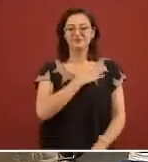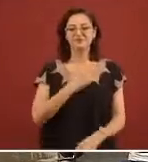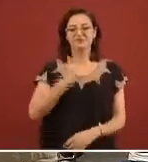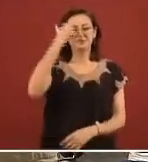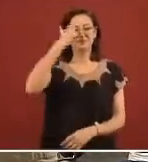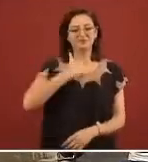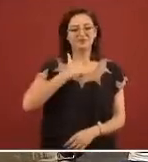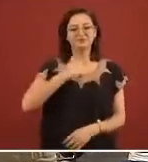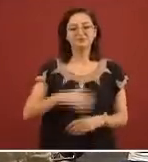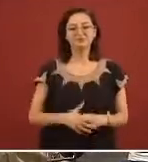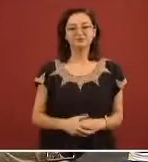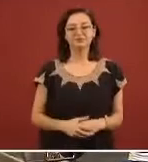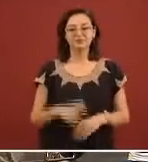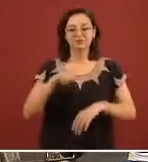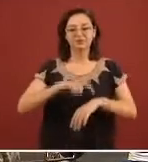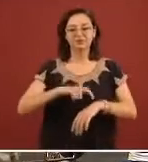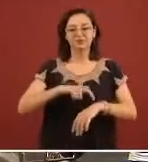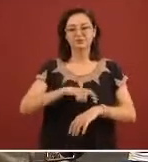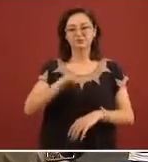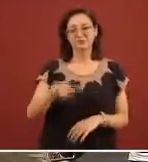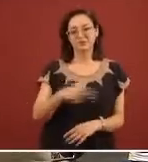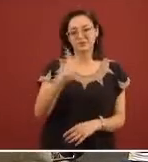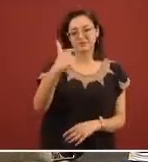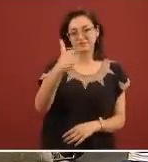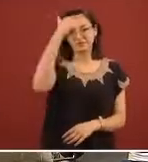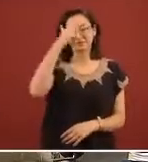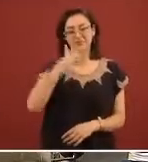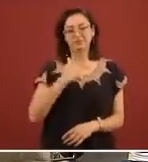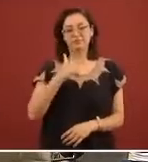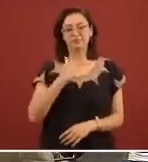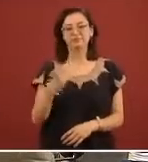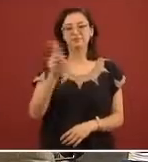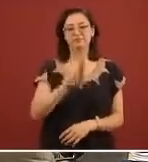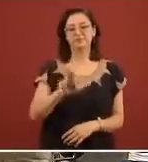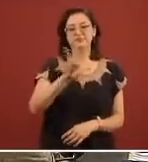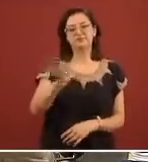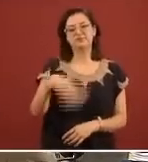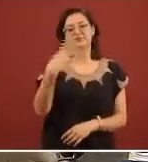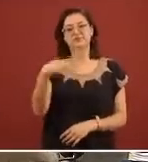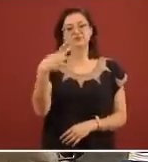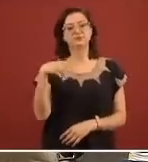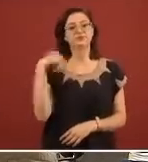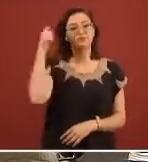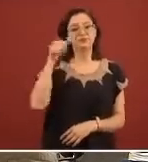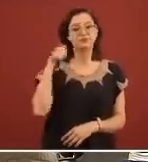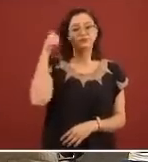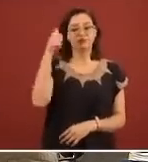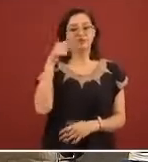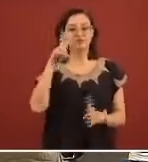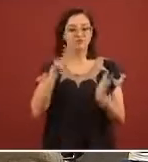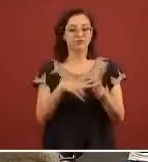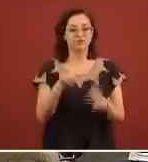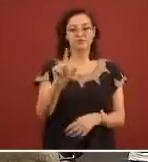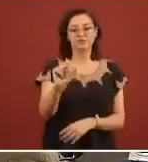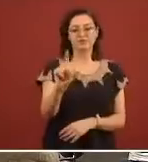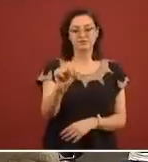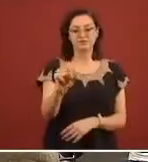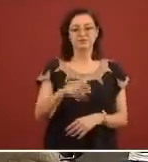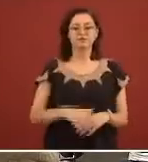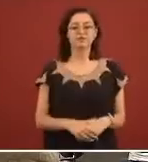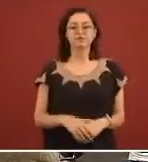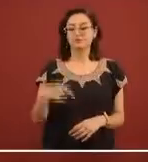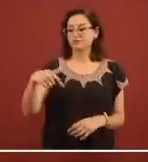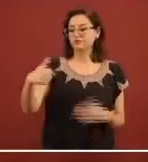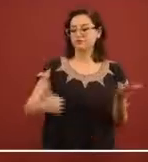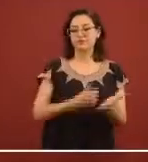Muy buenas noches. Son las 19 horas del martes 14 de abril de 2020. Estamos